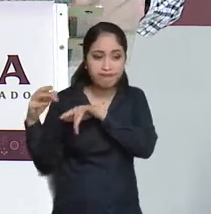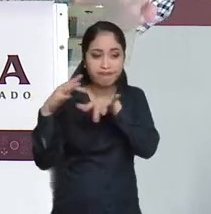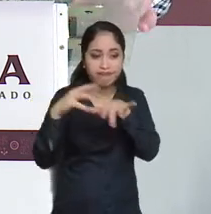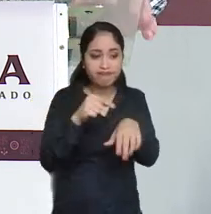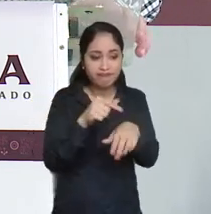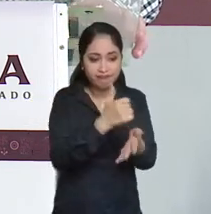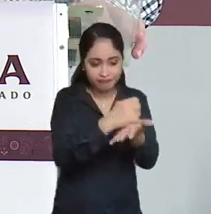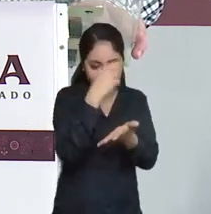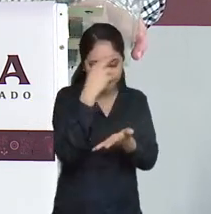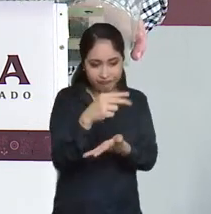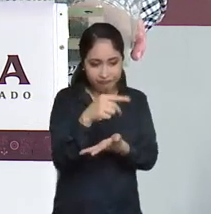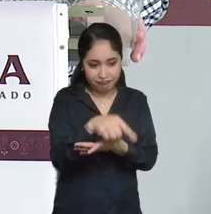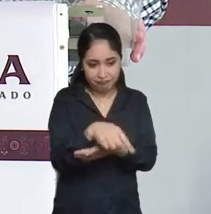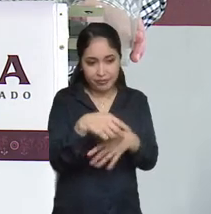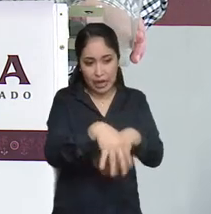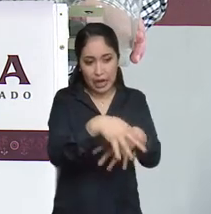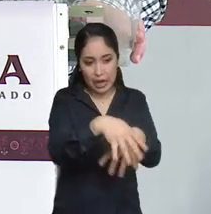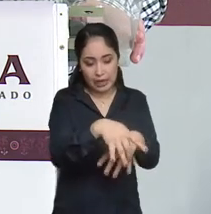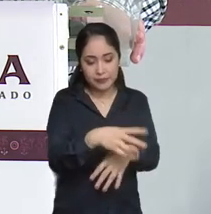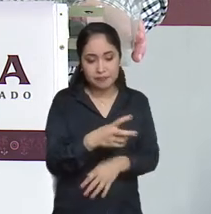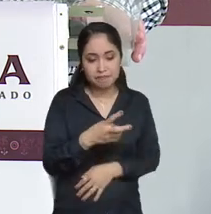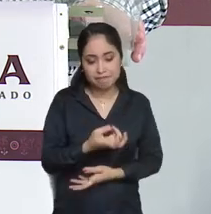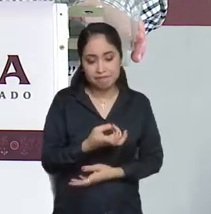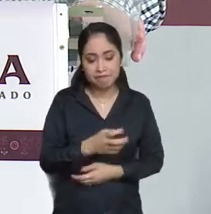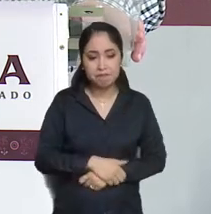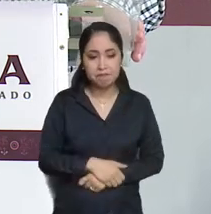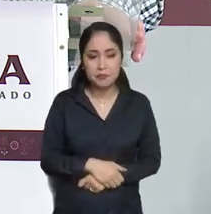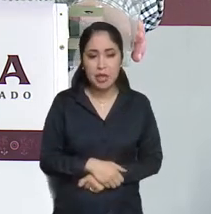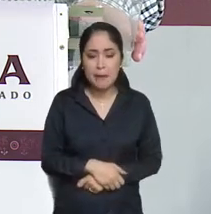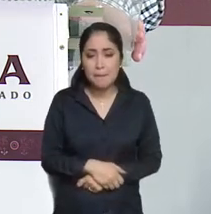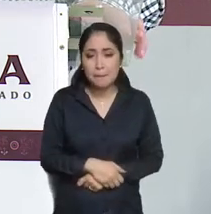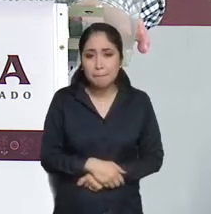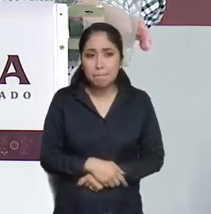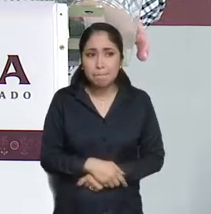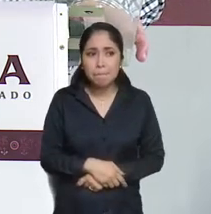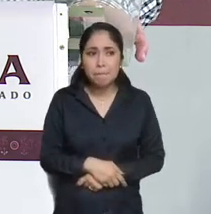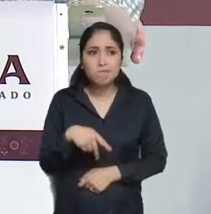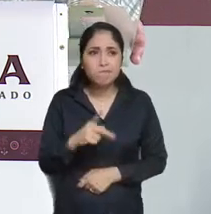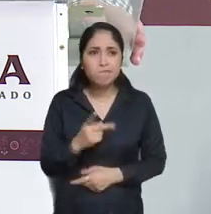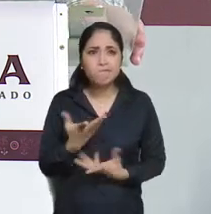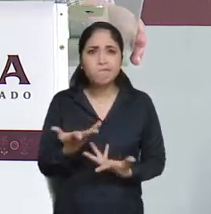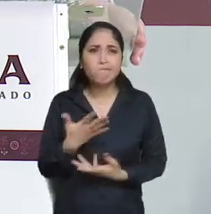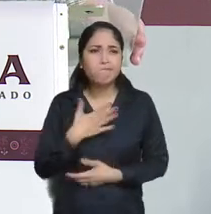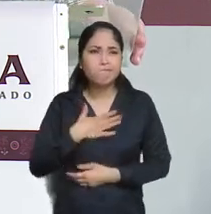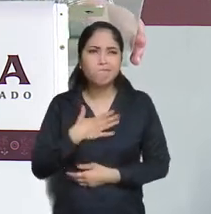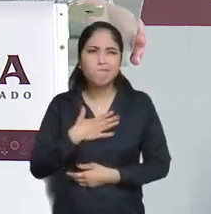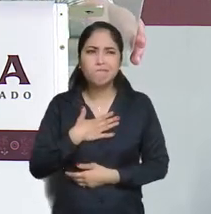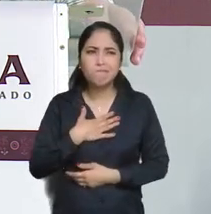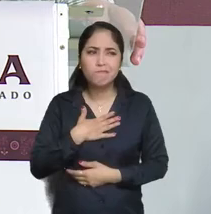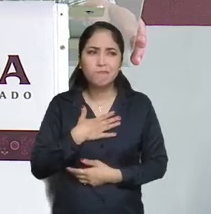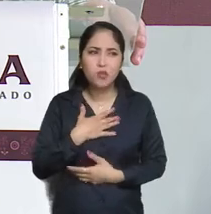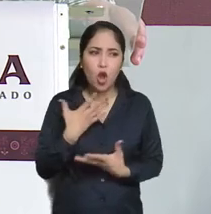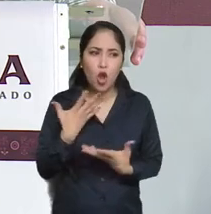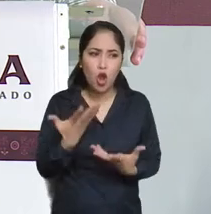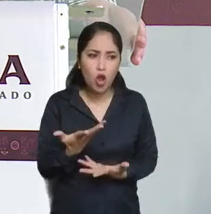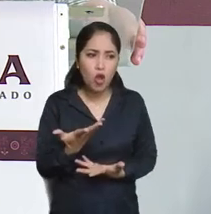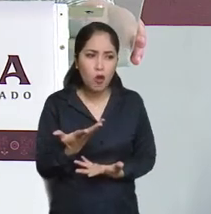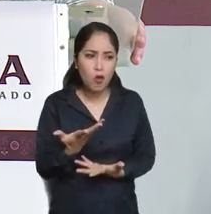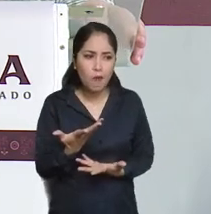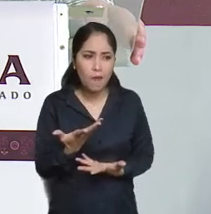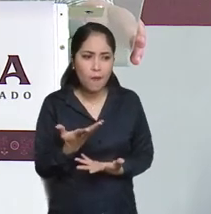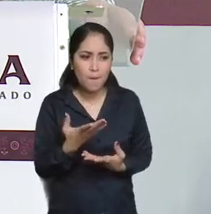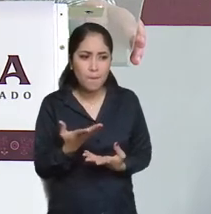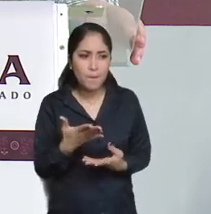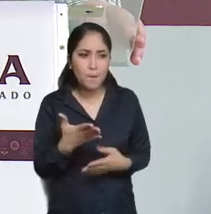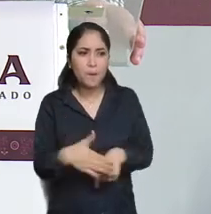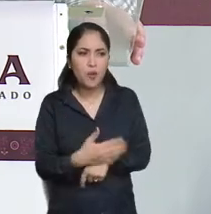registraron estas marchas. Yo no tengo mayores elementos como para calificar qué